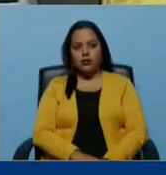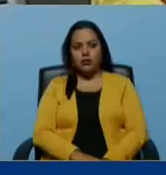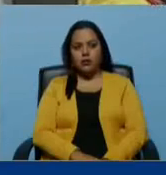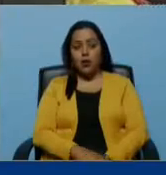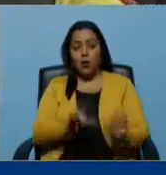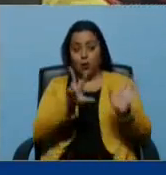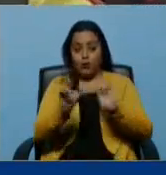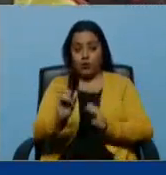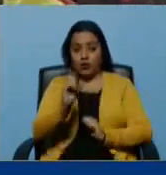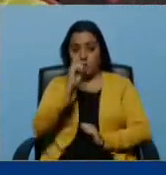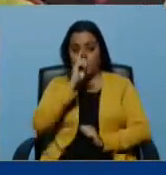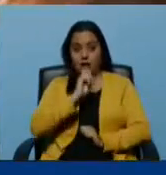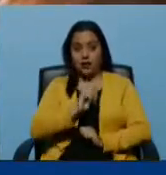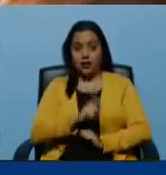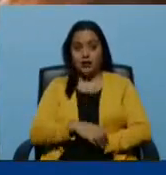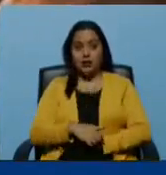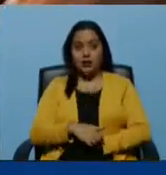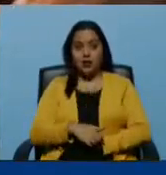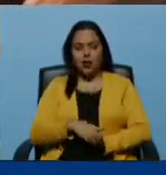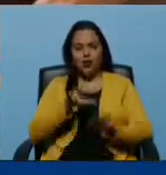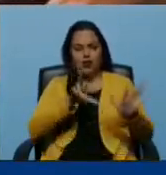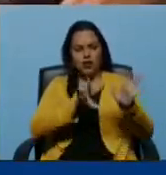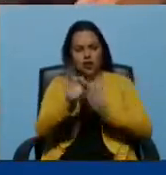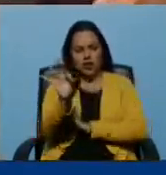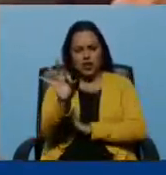80, 83,